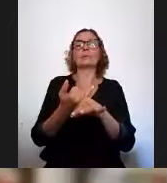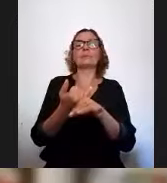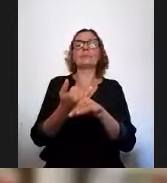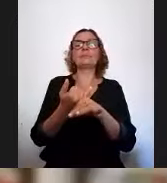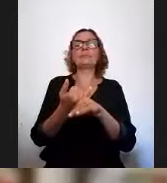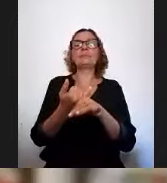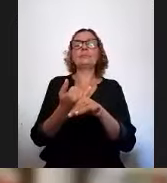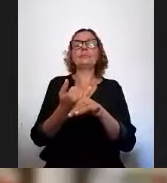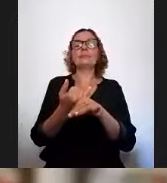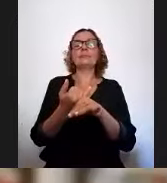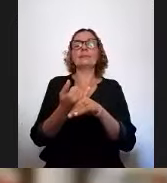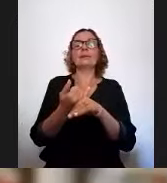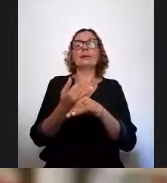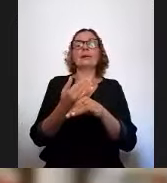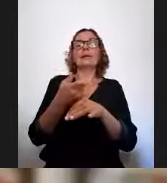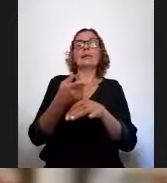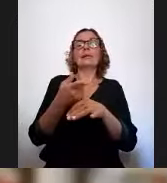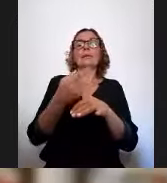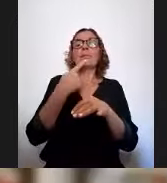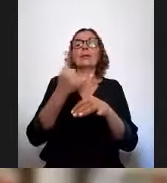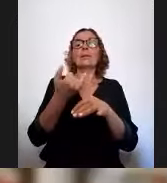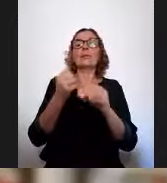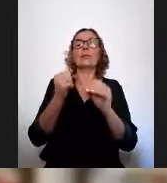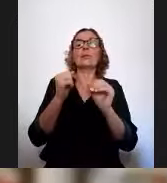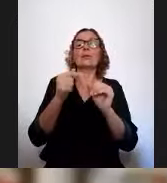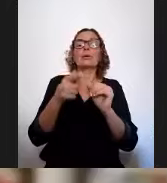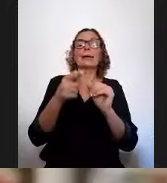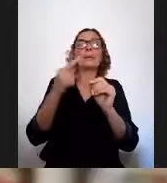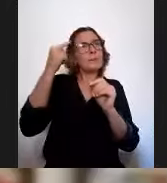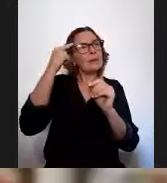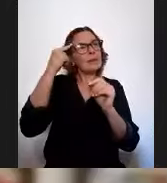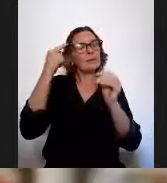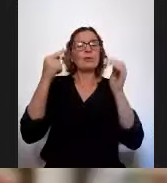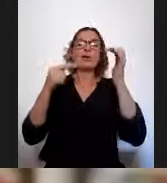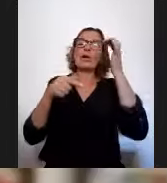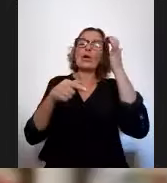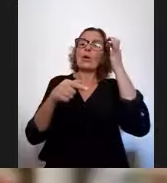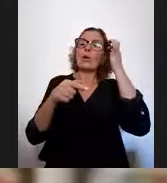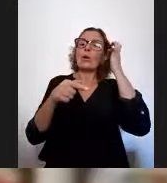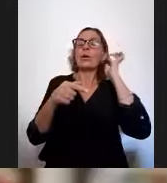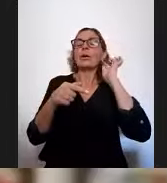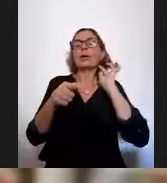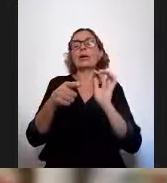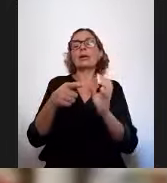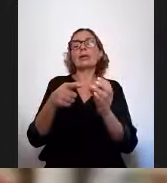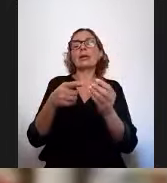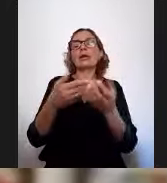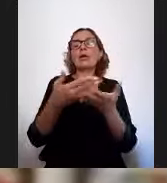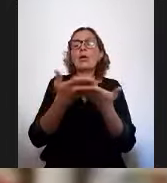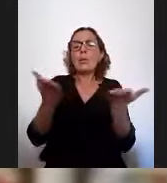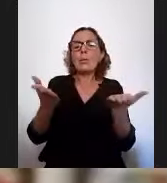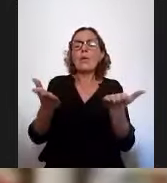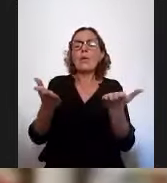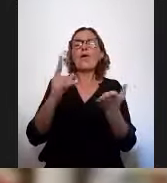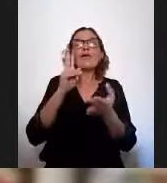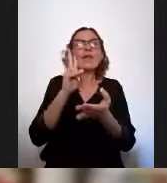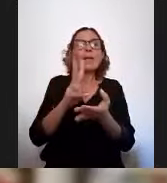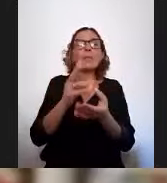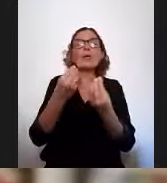El canvas, ¿sí? El lienzo canvas de Osterwalder. Y veamos cuál es